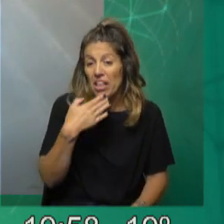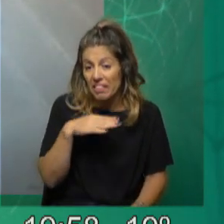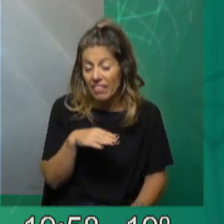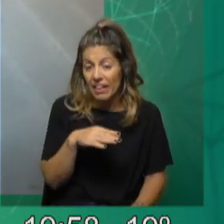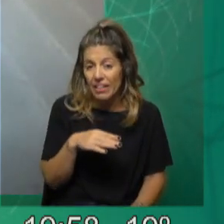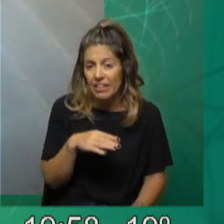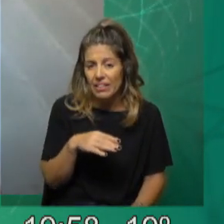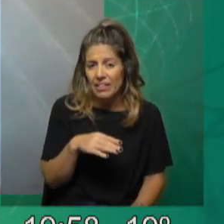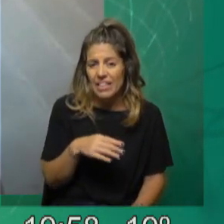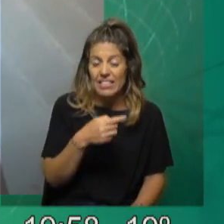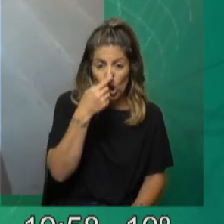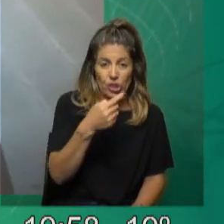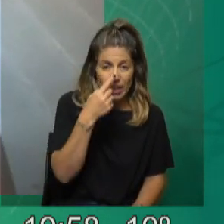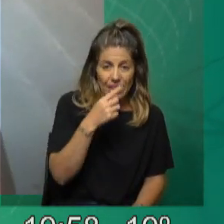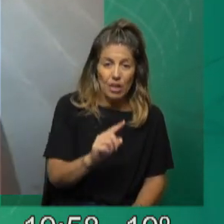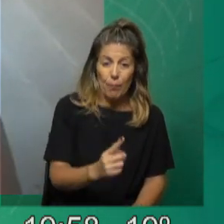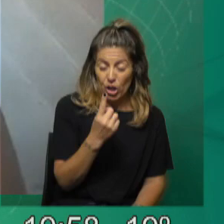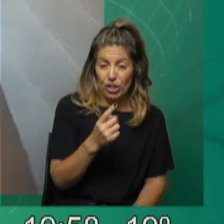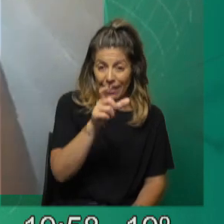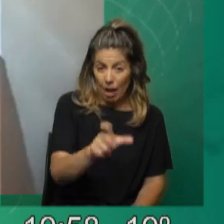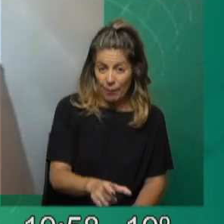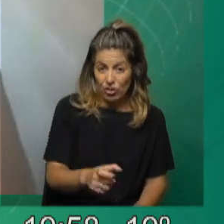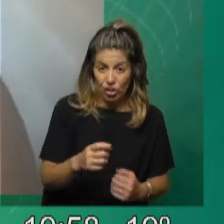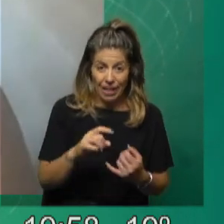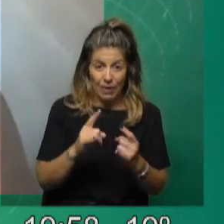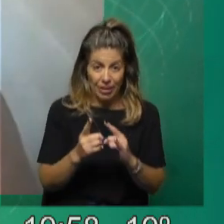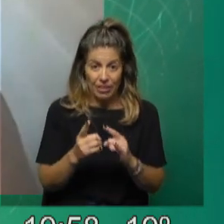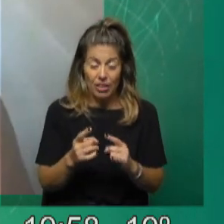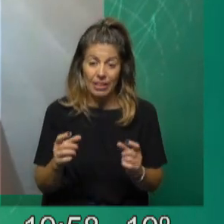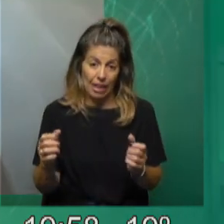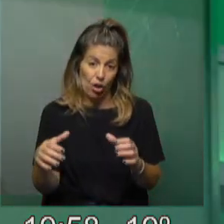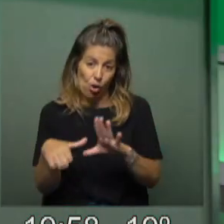intereses y prioridades de los y las legisladoras están alineados con los de las personas.